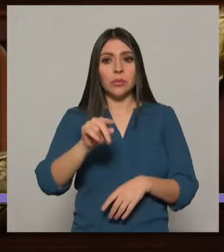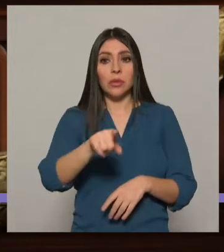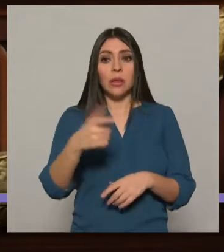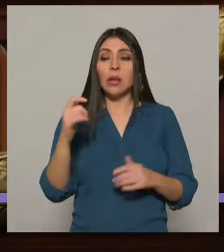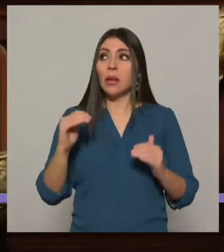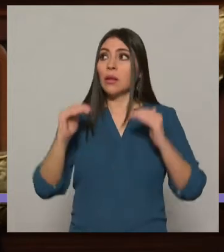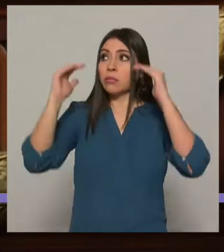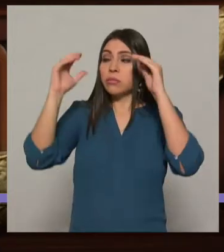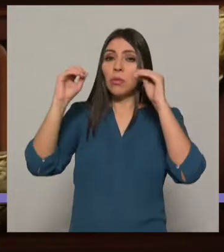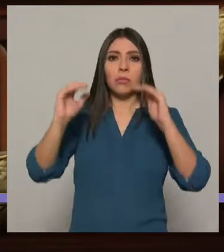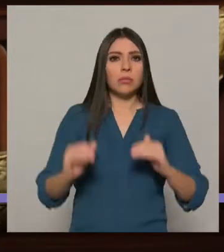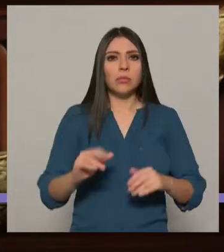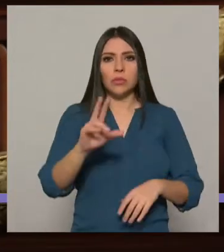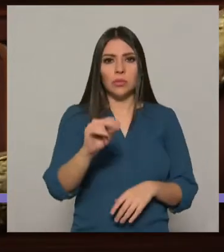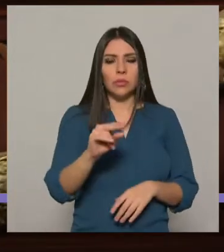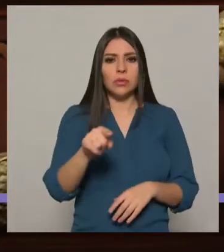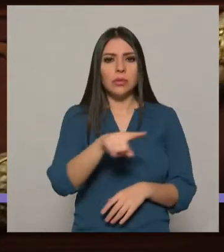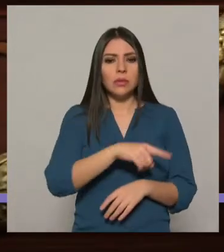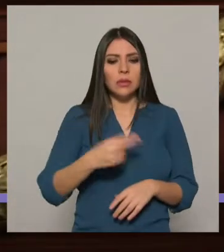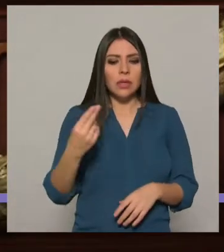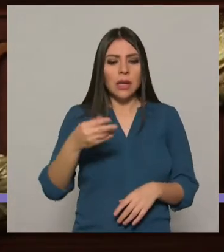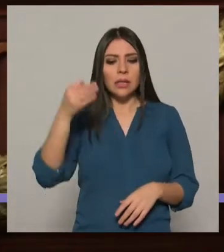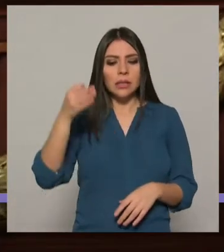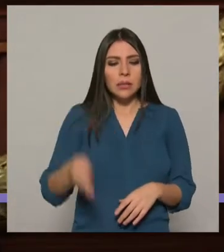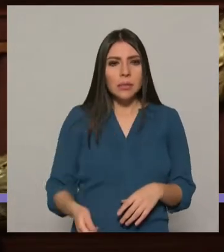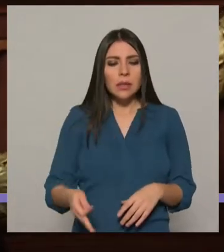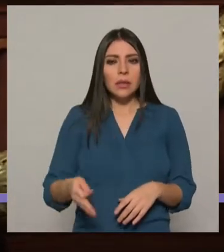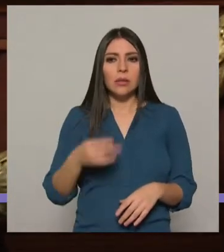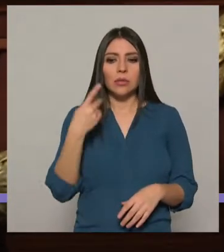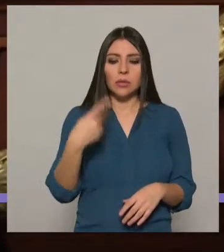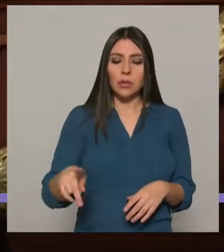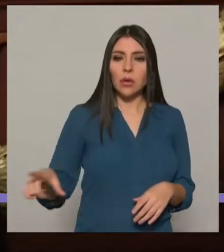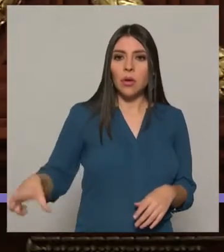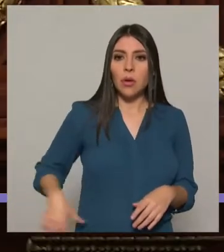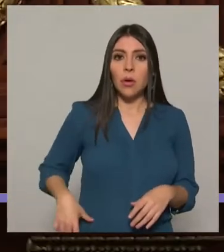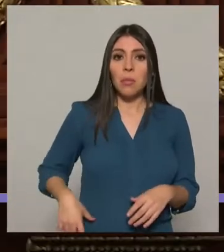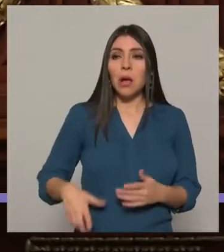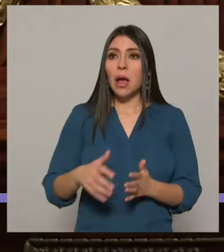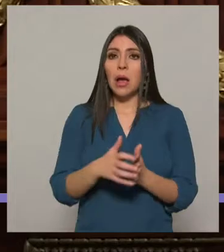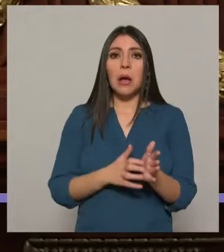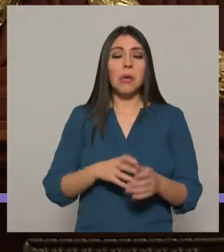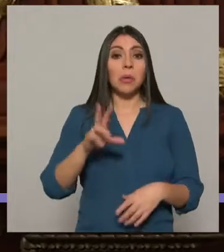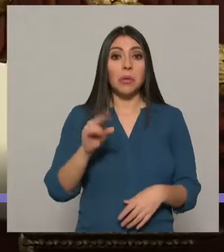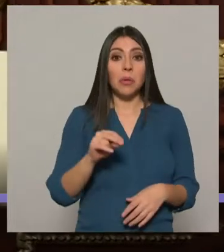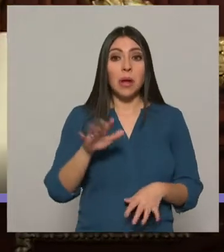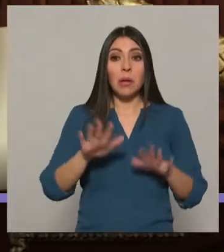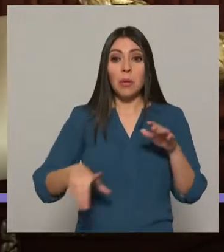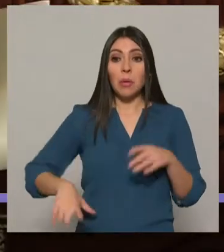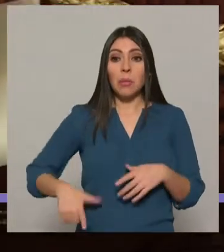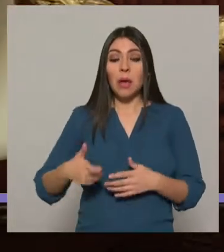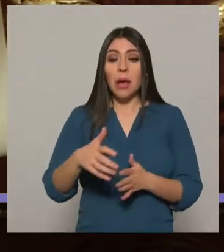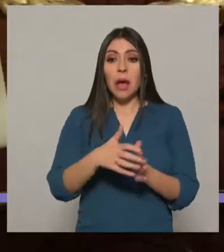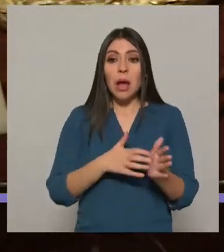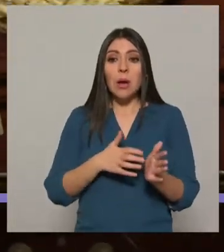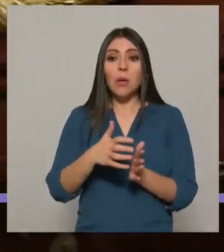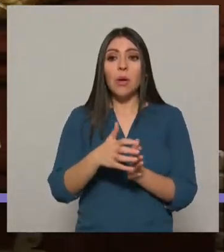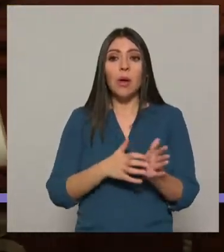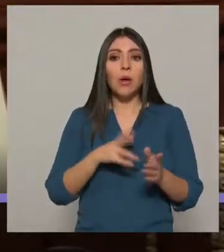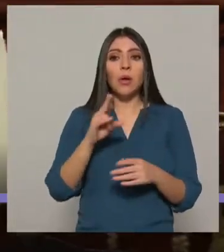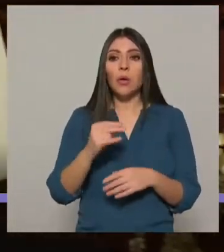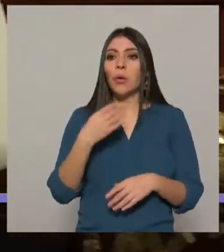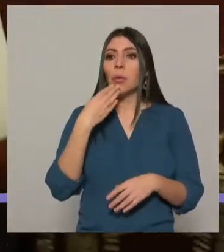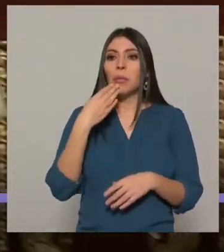subirle, esto hay que bajarle. Tenemos que reconocer que el gobierno no ahorra. Cuando ahorra está subejerciendo.